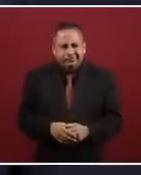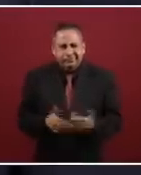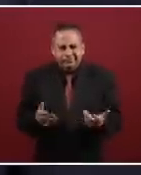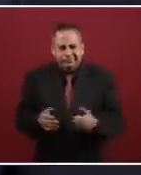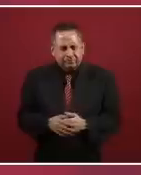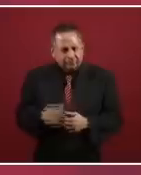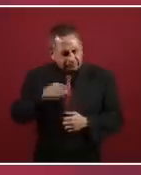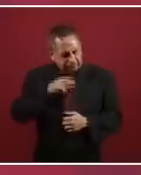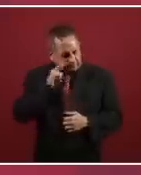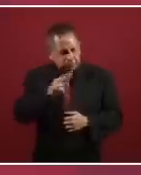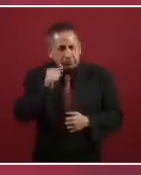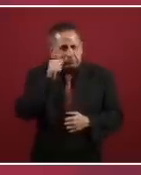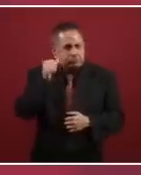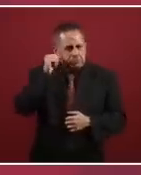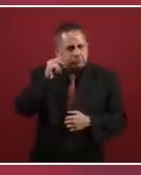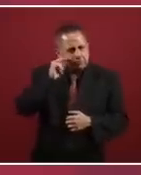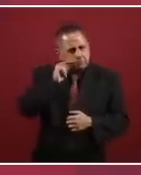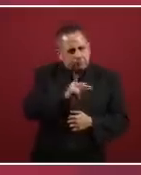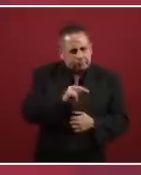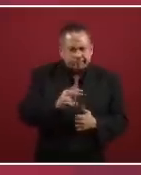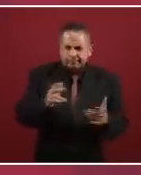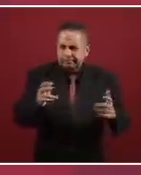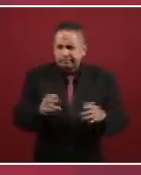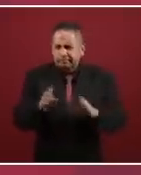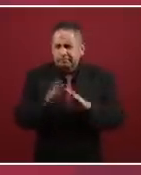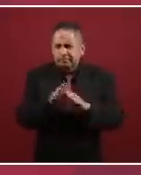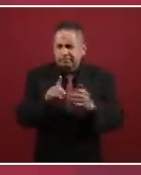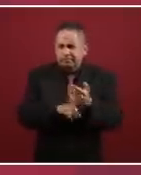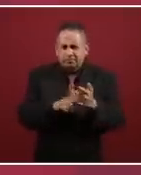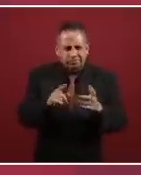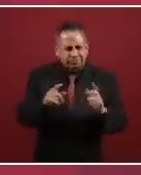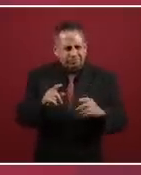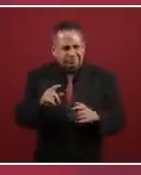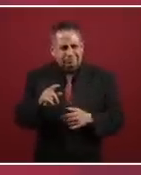Estuve viendo uno ayer, es como un tafil,